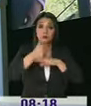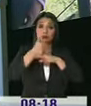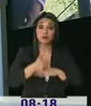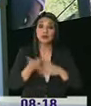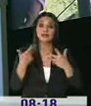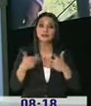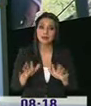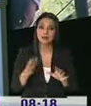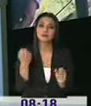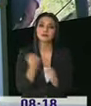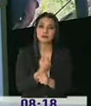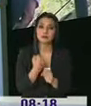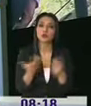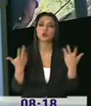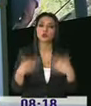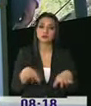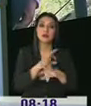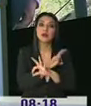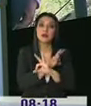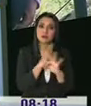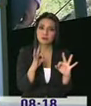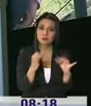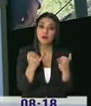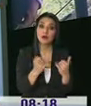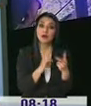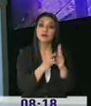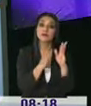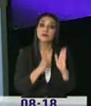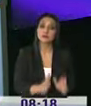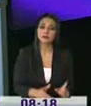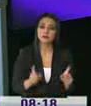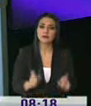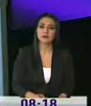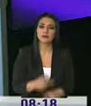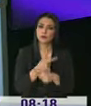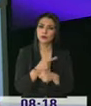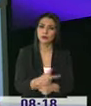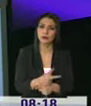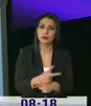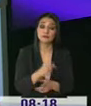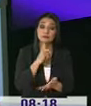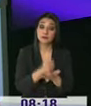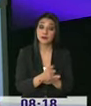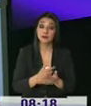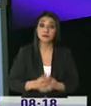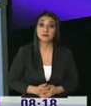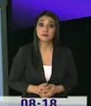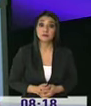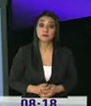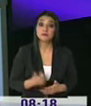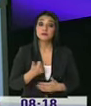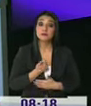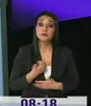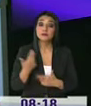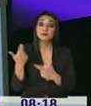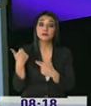ya hizo su trabajo, vecinos. Ahora, vecinos del placer, hay que cuidarlo. Esa es la verdad, porque también está en nuestras manos que Quito sea una